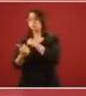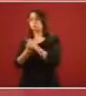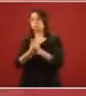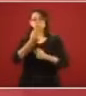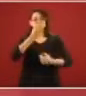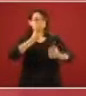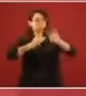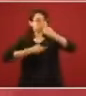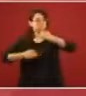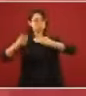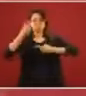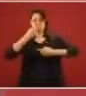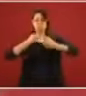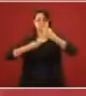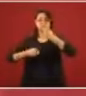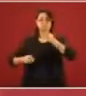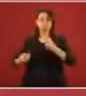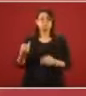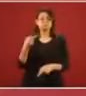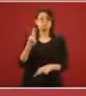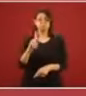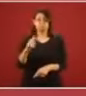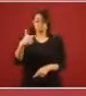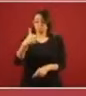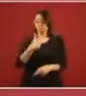Pero no soy monedita de oro.